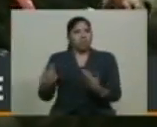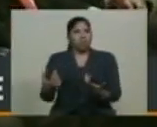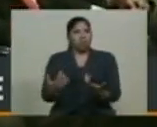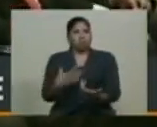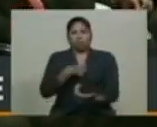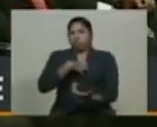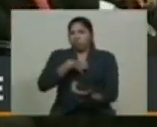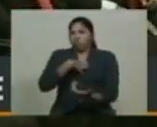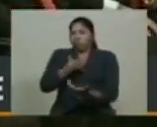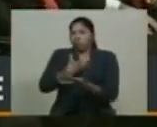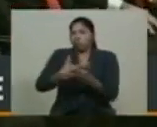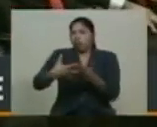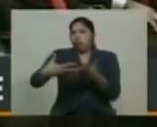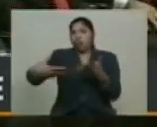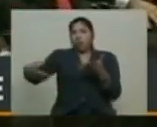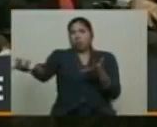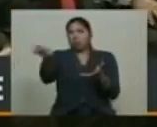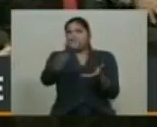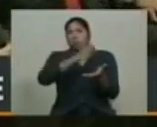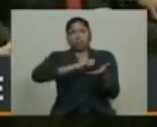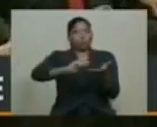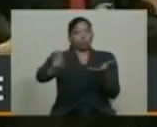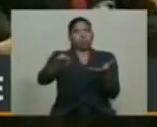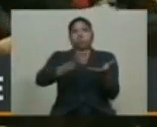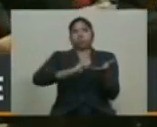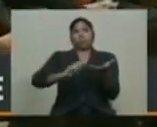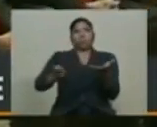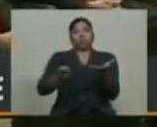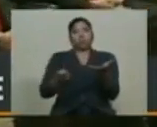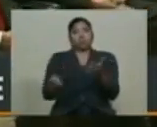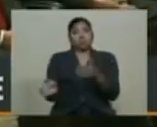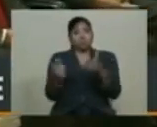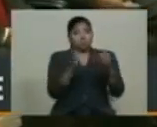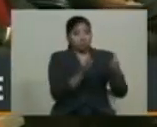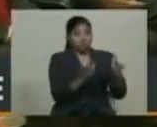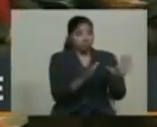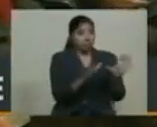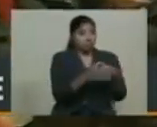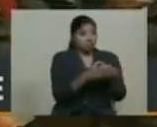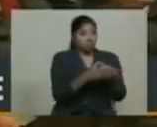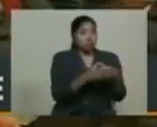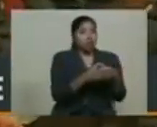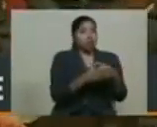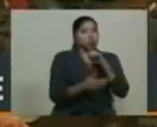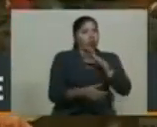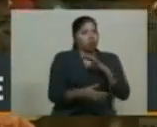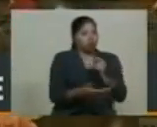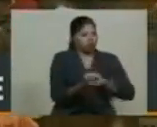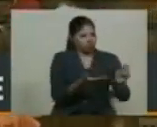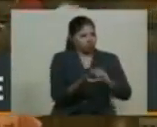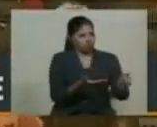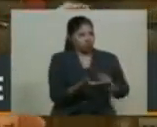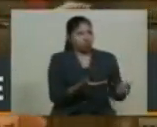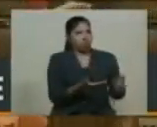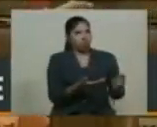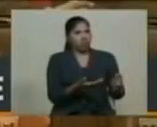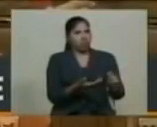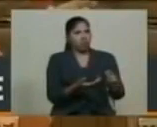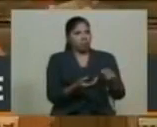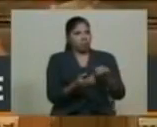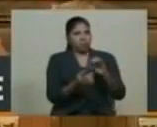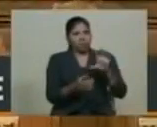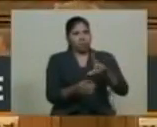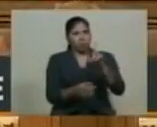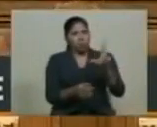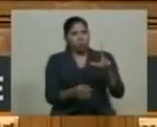los historiadores y de demasiado historicistas por los novelistas. Pero exaltada entre otros por un